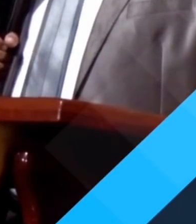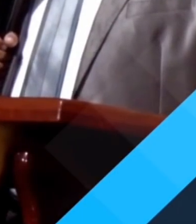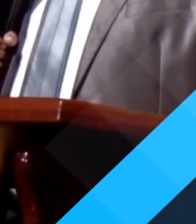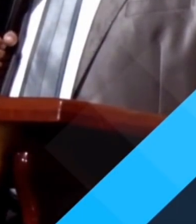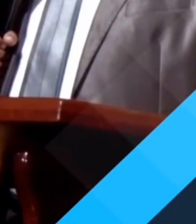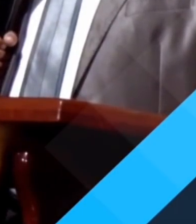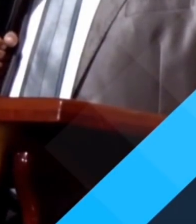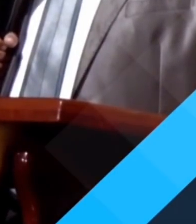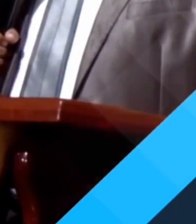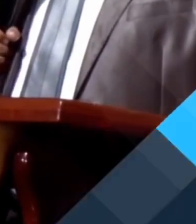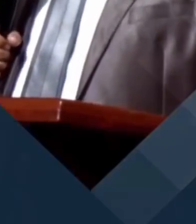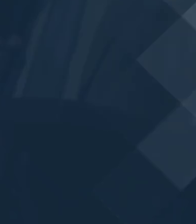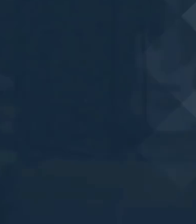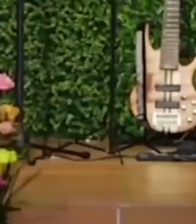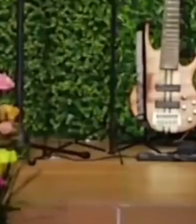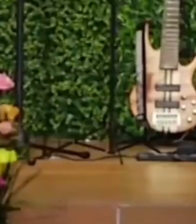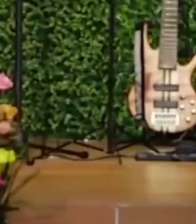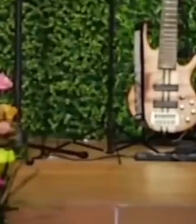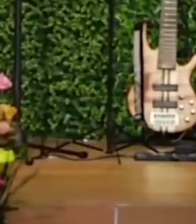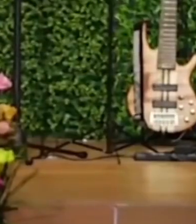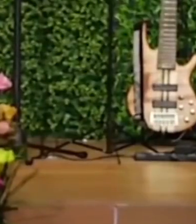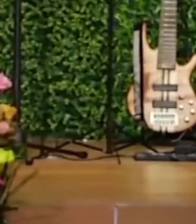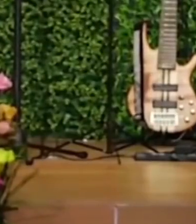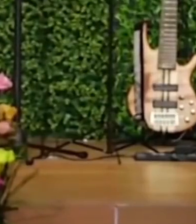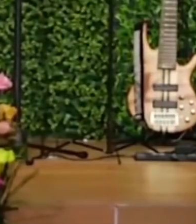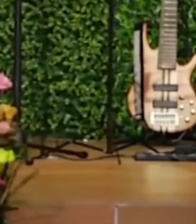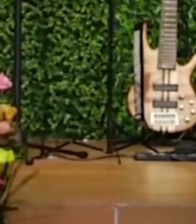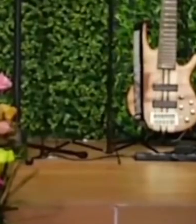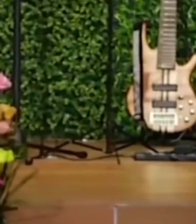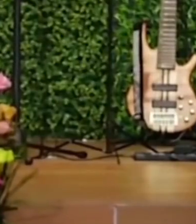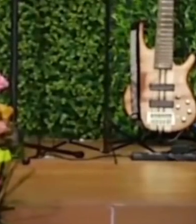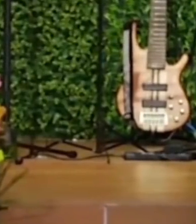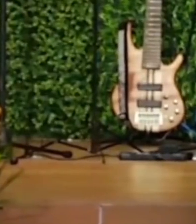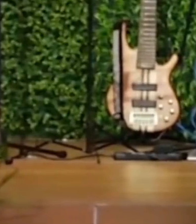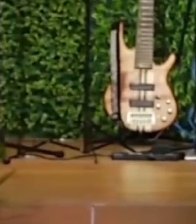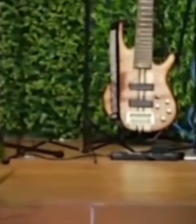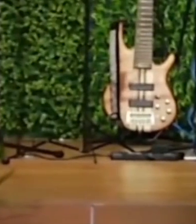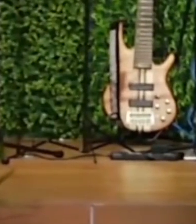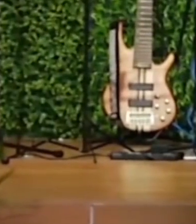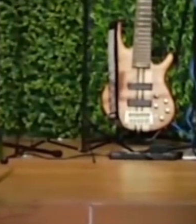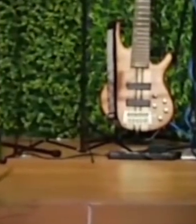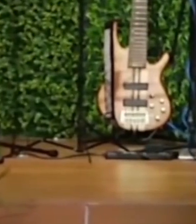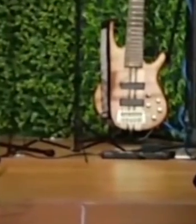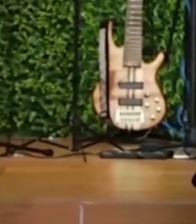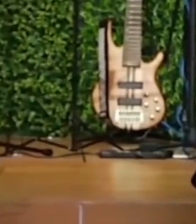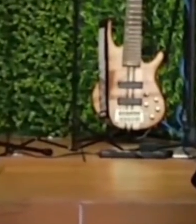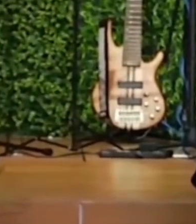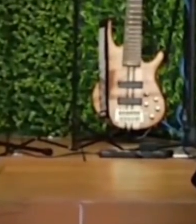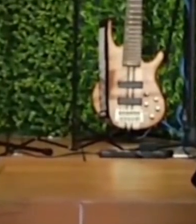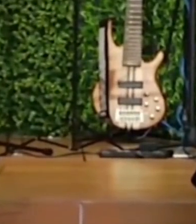Ministerios Ebenezer presentó La Biblia, palabra infalible, desde